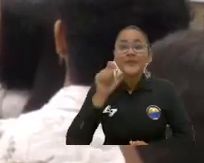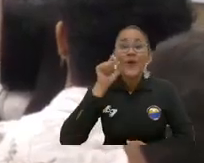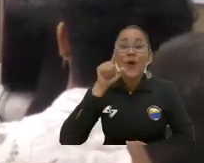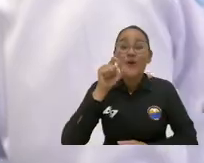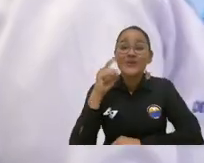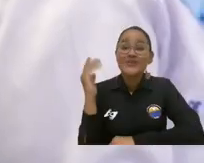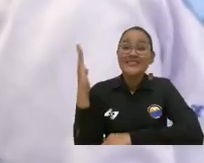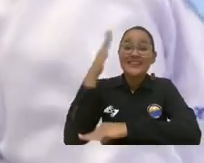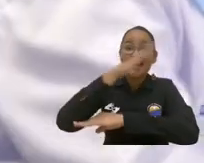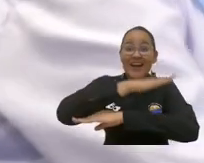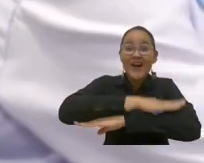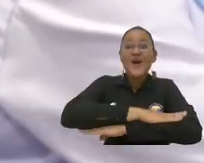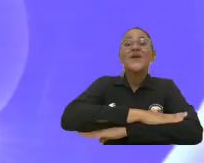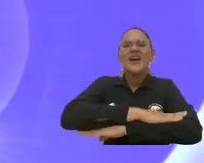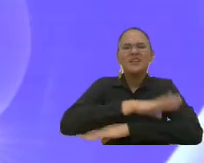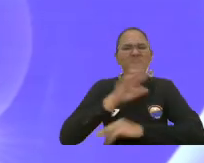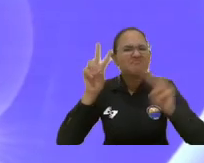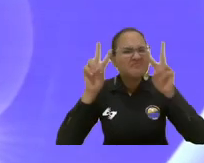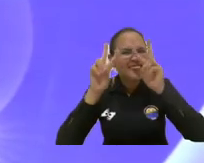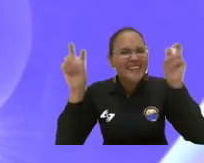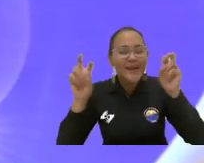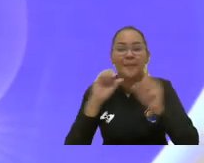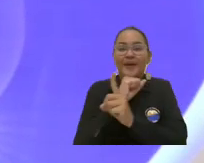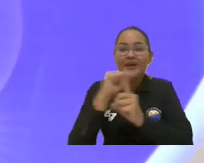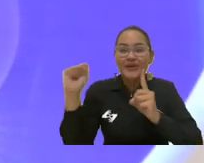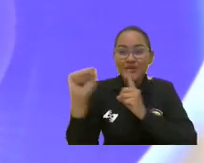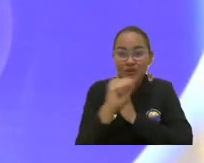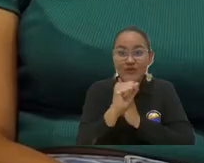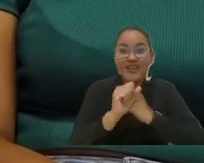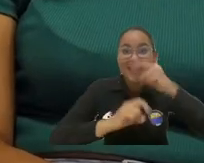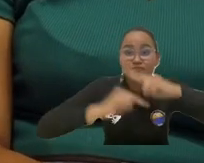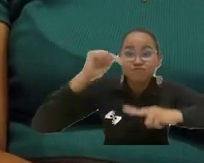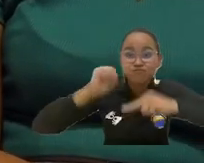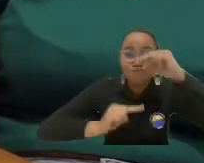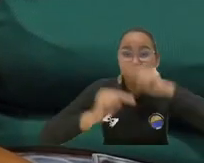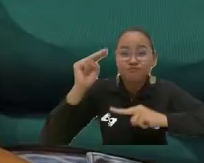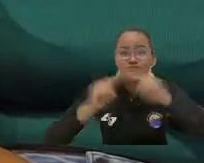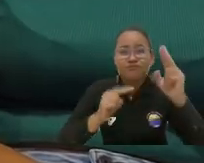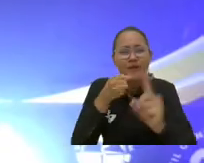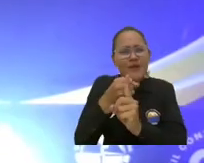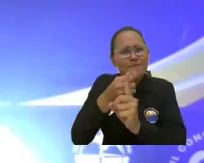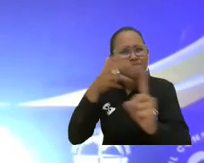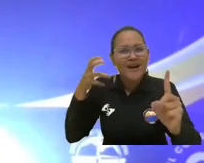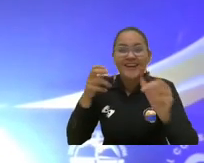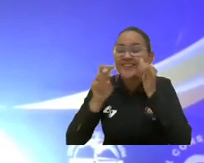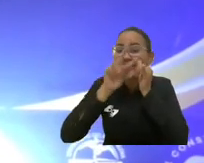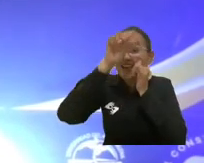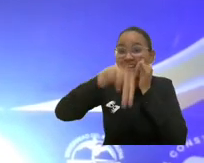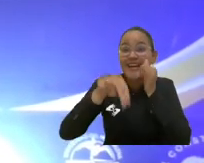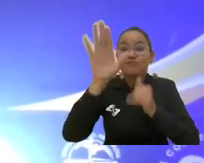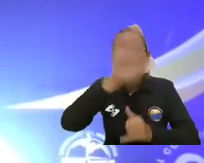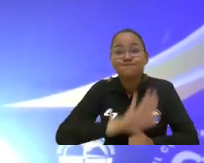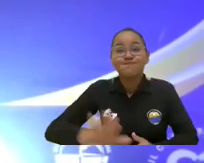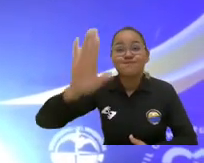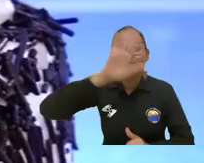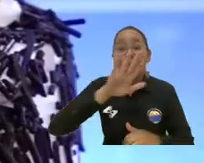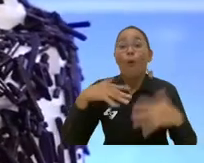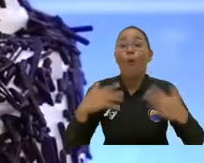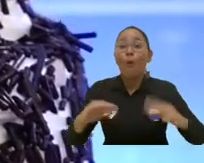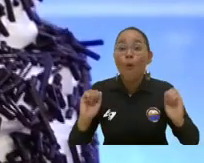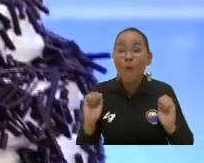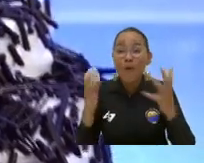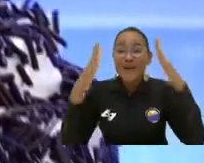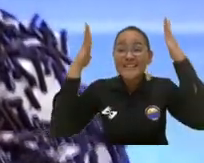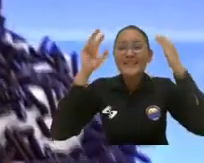con la 11ª jornada de actualización denominada Sociedad de Infraestructura, el impacto de la ingeniería civil en nuestro territorio,